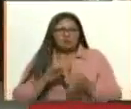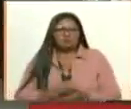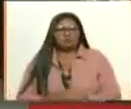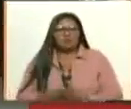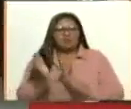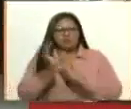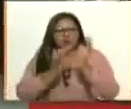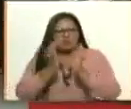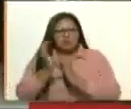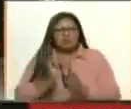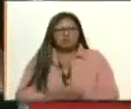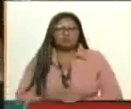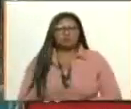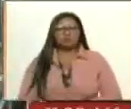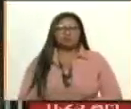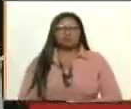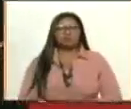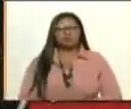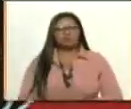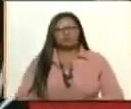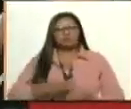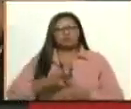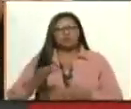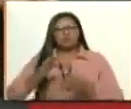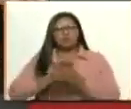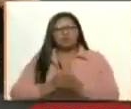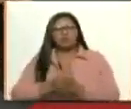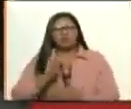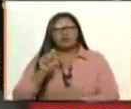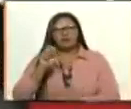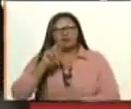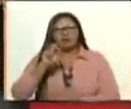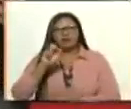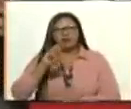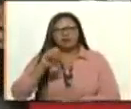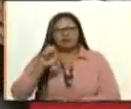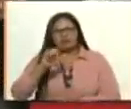y dejo a nuestra querida Aracelis.